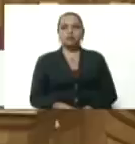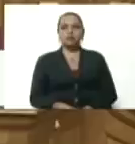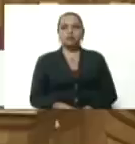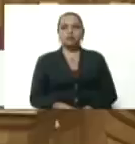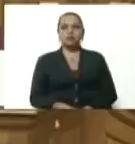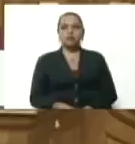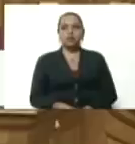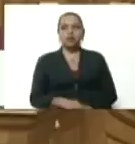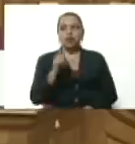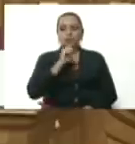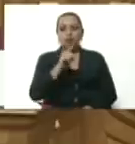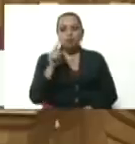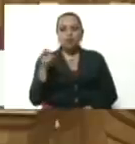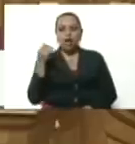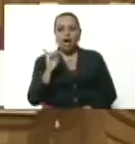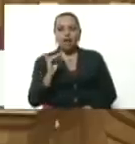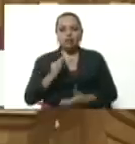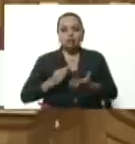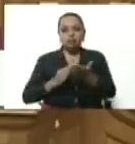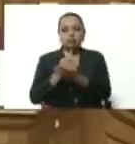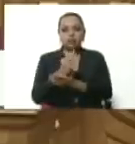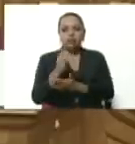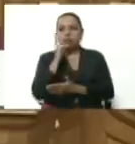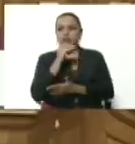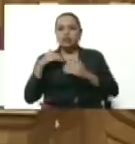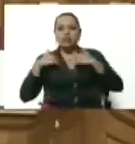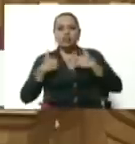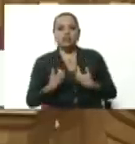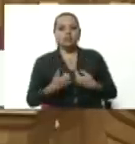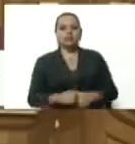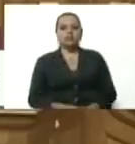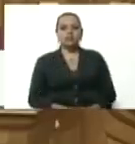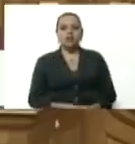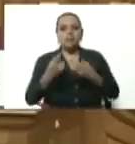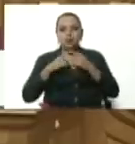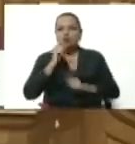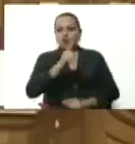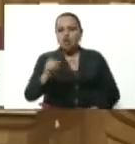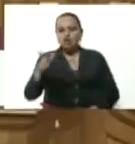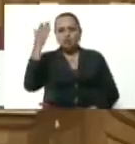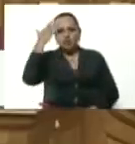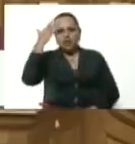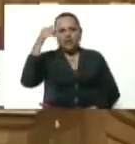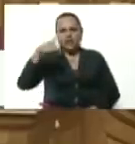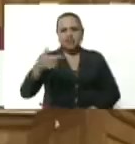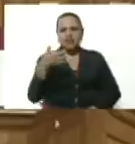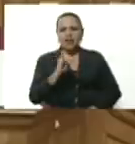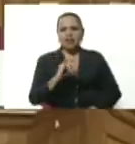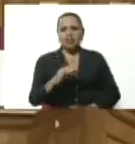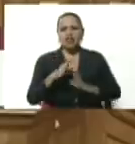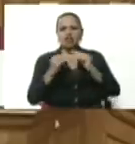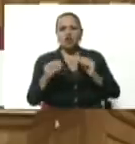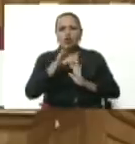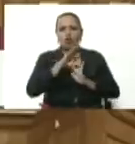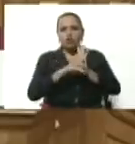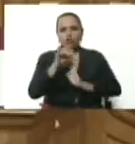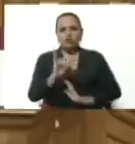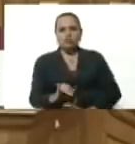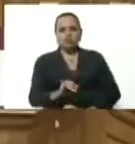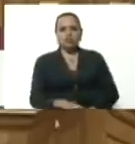Que ustedes forman parte de los que no se rinden. Ah, ellos saben a qué hay todos los constituyentes. Vengan, pues.